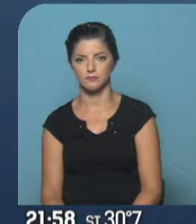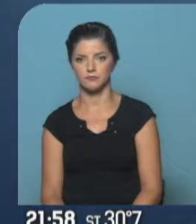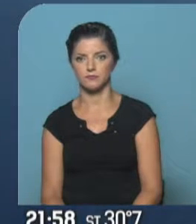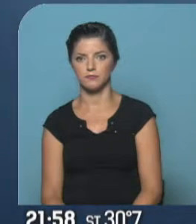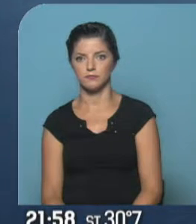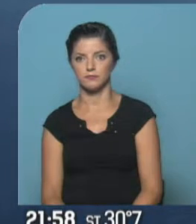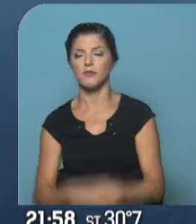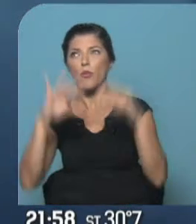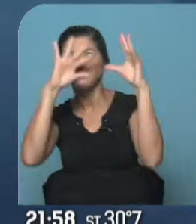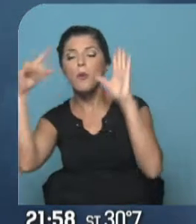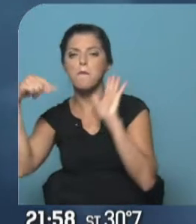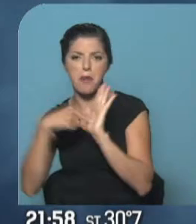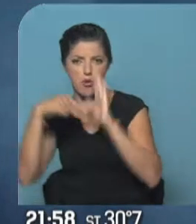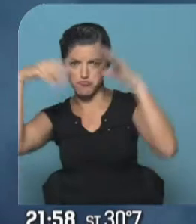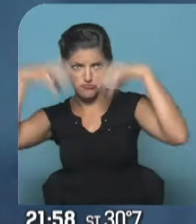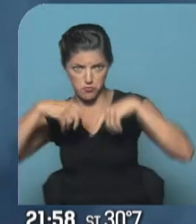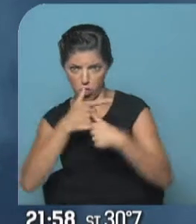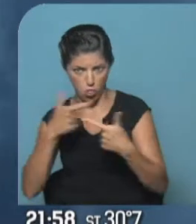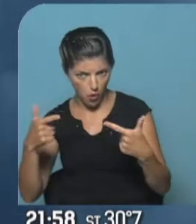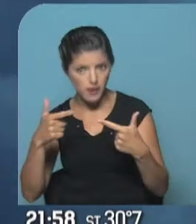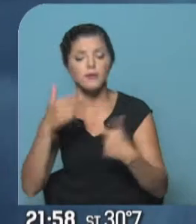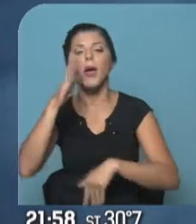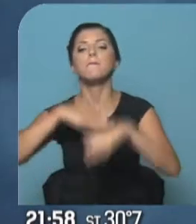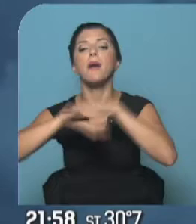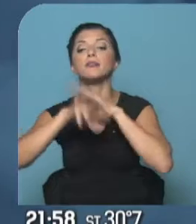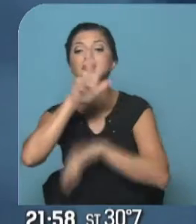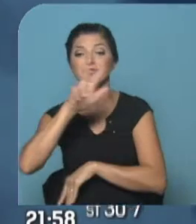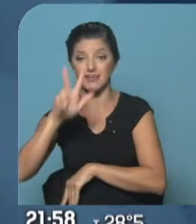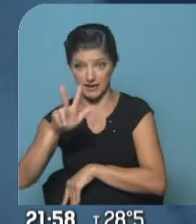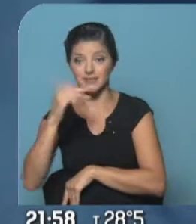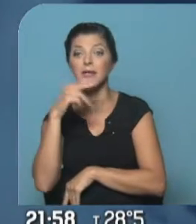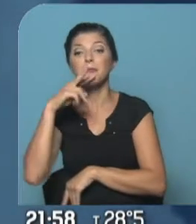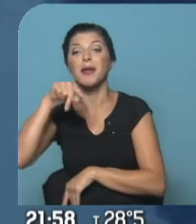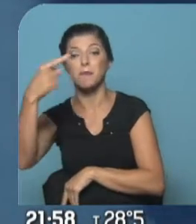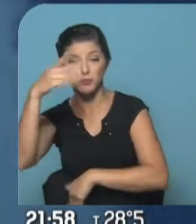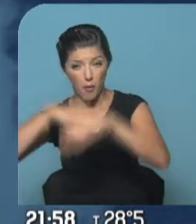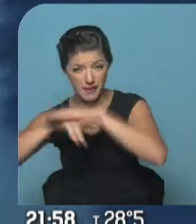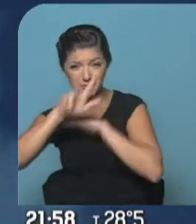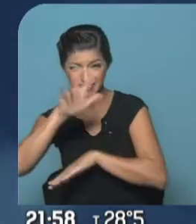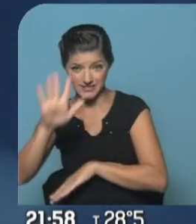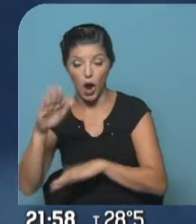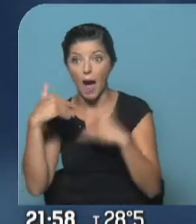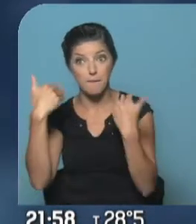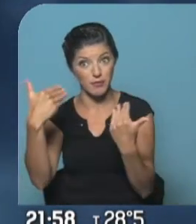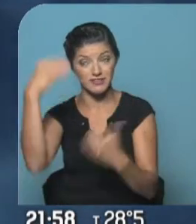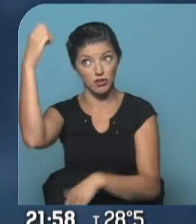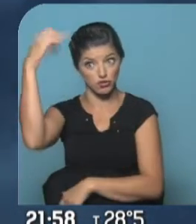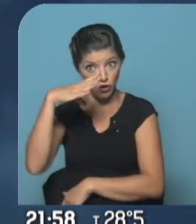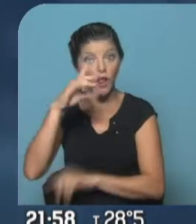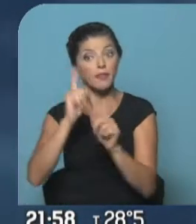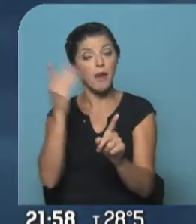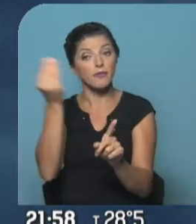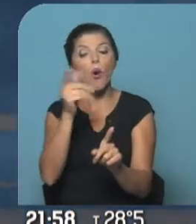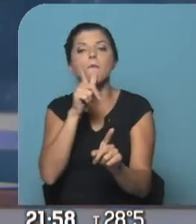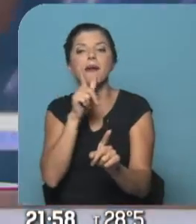plomizo, pero no hay probabilidades de lluvia todavía. 33 grados la máxima y 35 para el viernes. Y aprovechen ese sol también aparentemente del sábado, porque parece